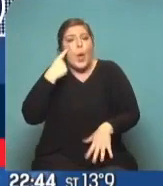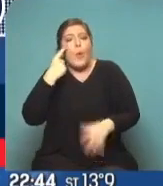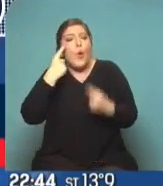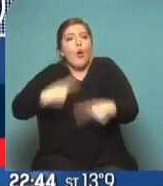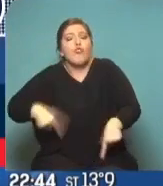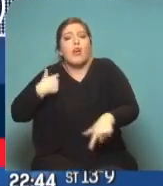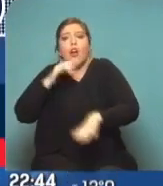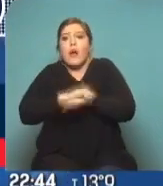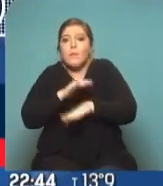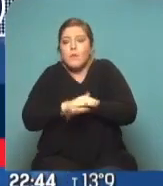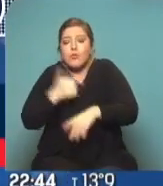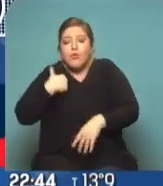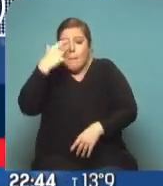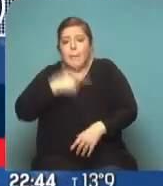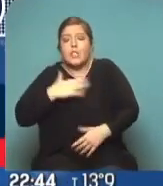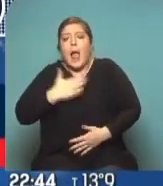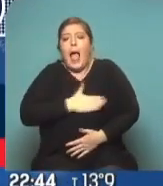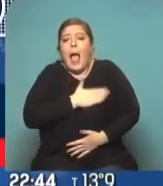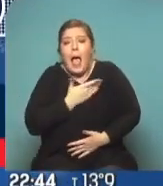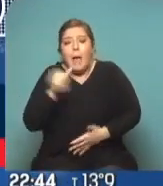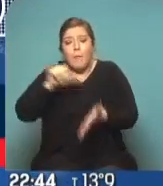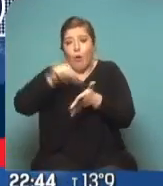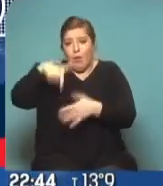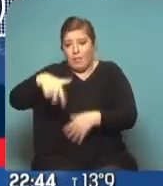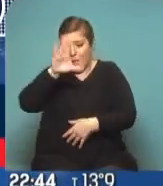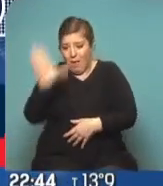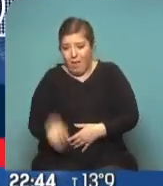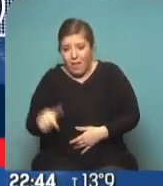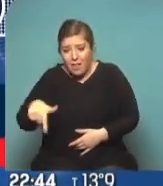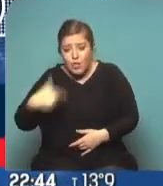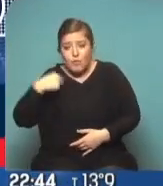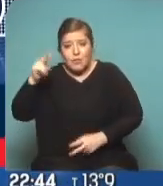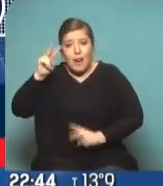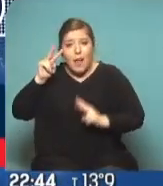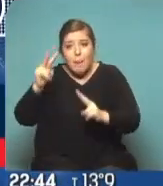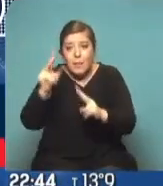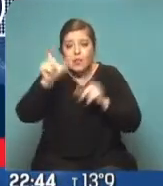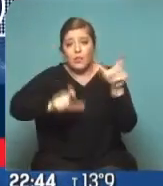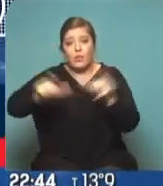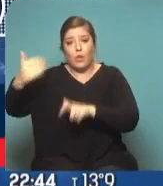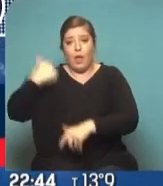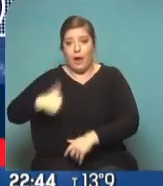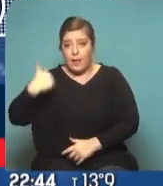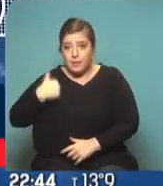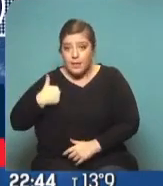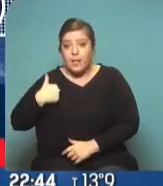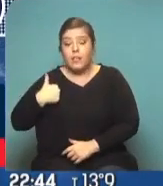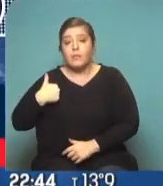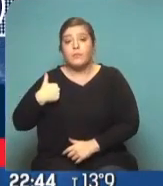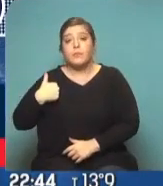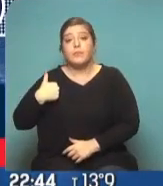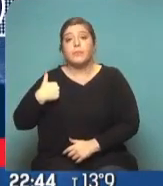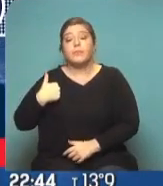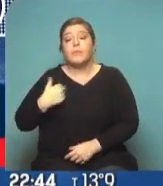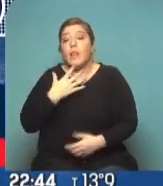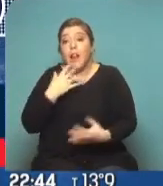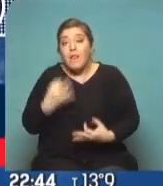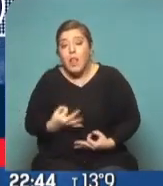que amo este país, le tengo un profundo respeto a los argentinos. La verdad que he